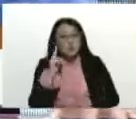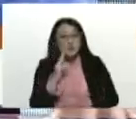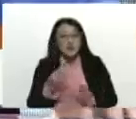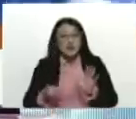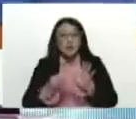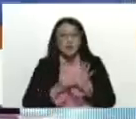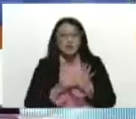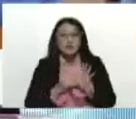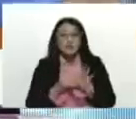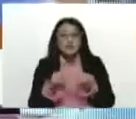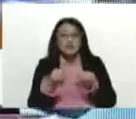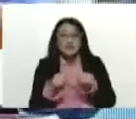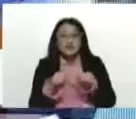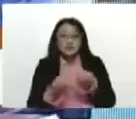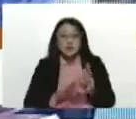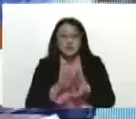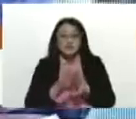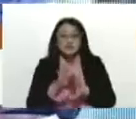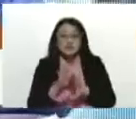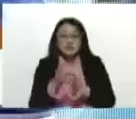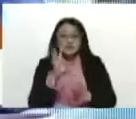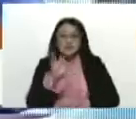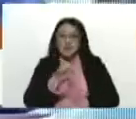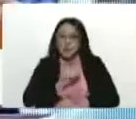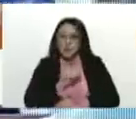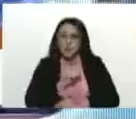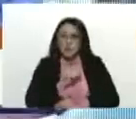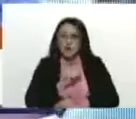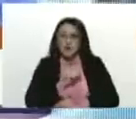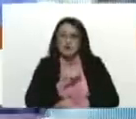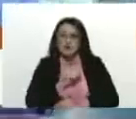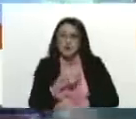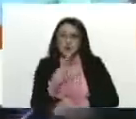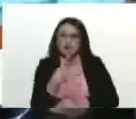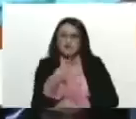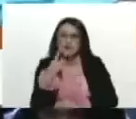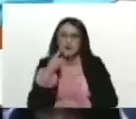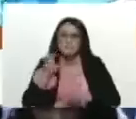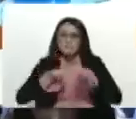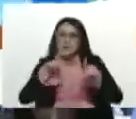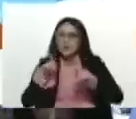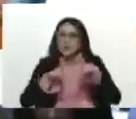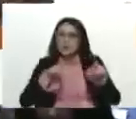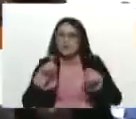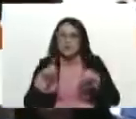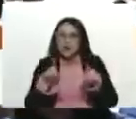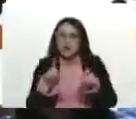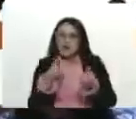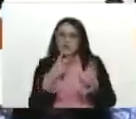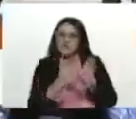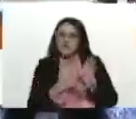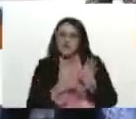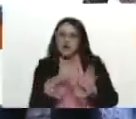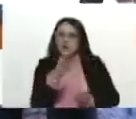nuevamente Seguimos avanzando se dieron cuenta que lo que decían sus encuestas no era verdad lo único que no